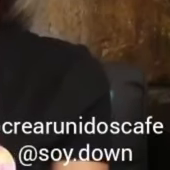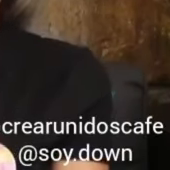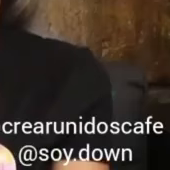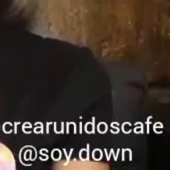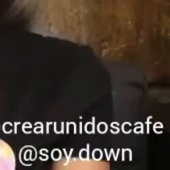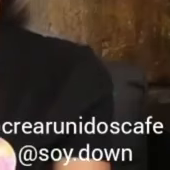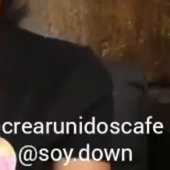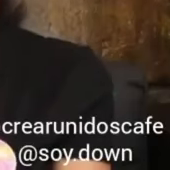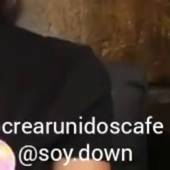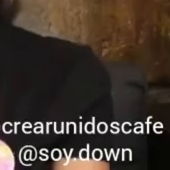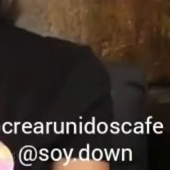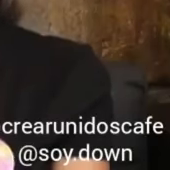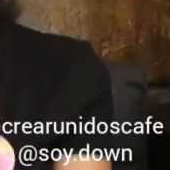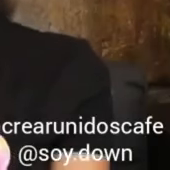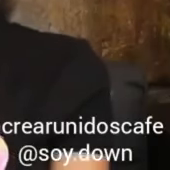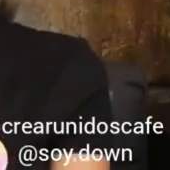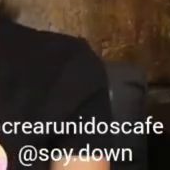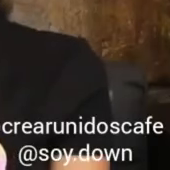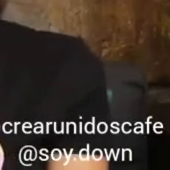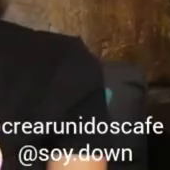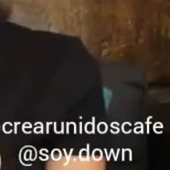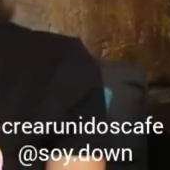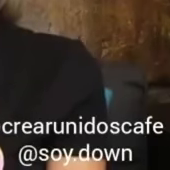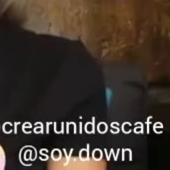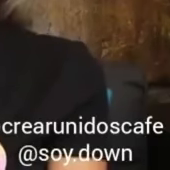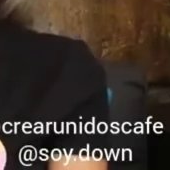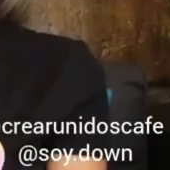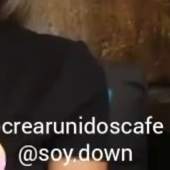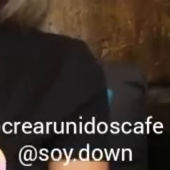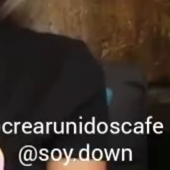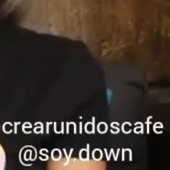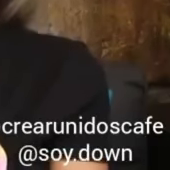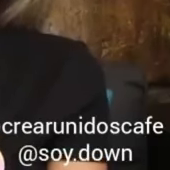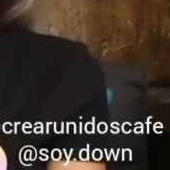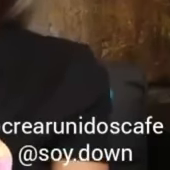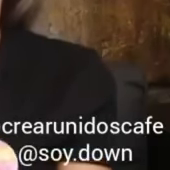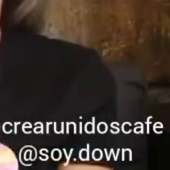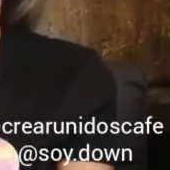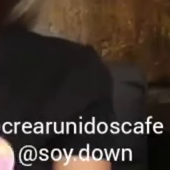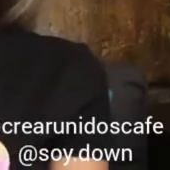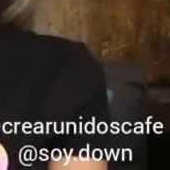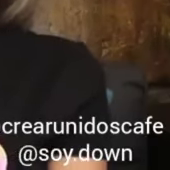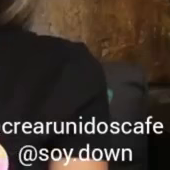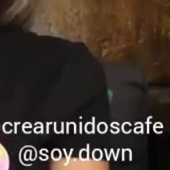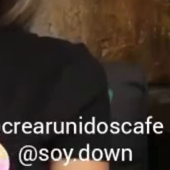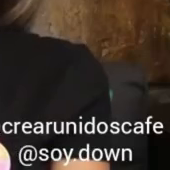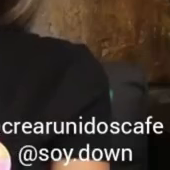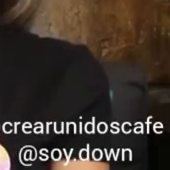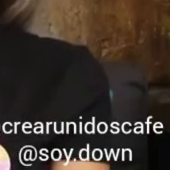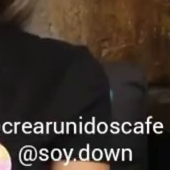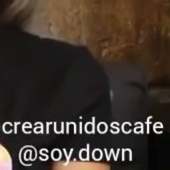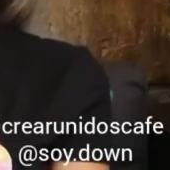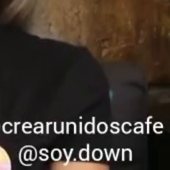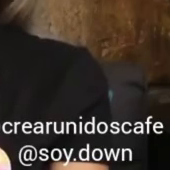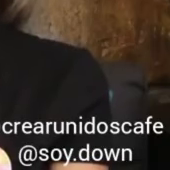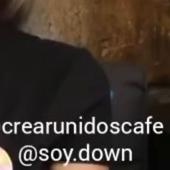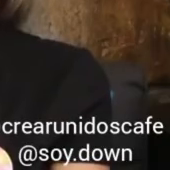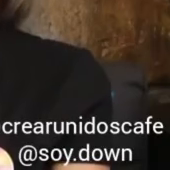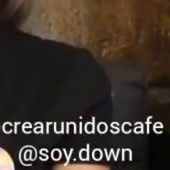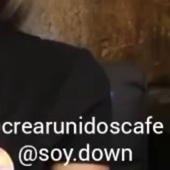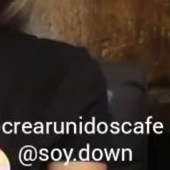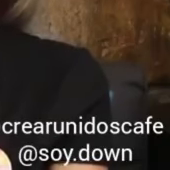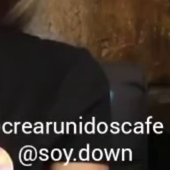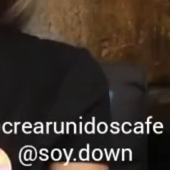le puede contar qué es lo que su comunidad y su barrio opina de él dentro de la organización también y entonces